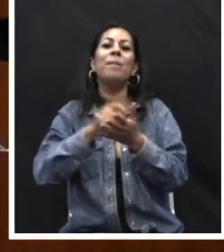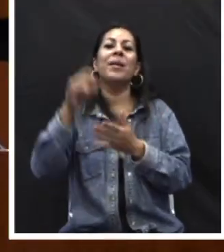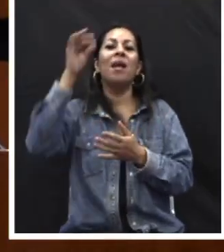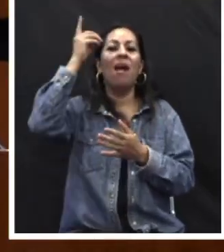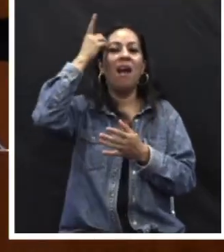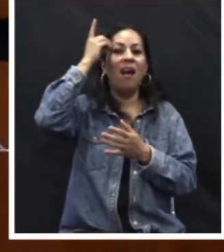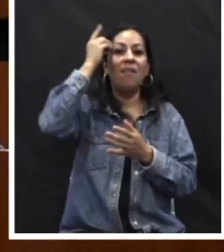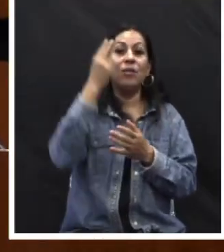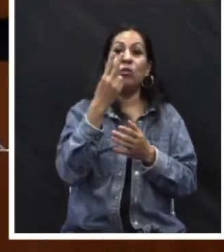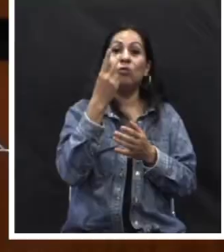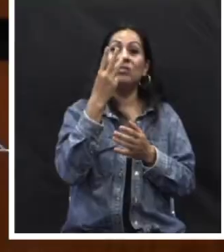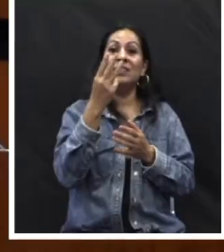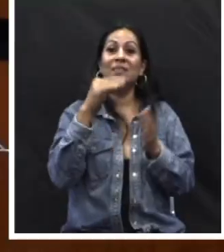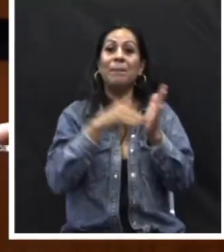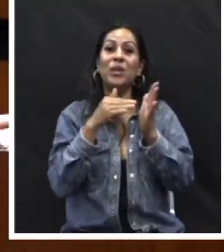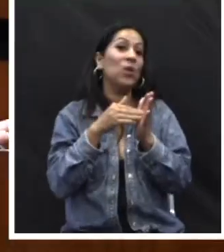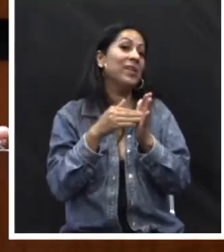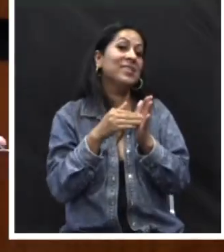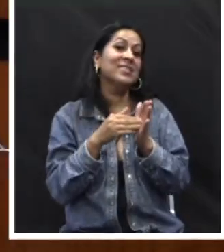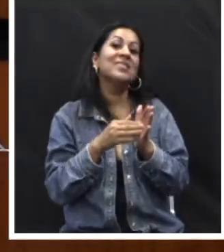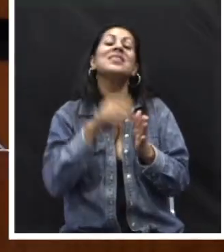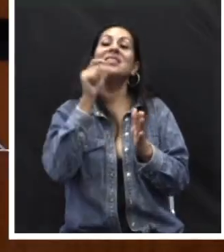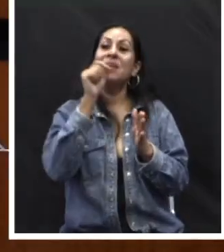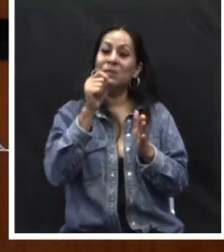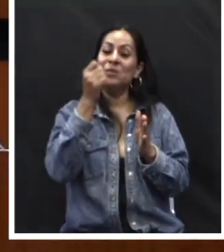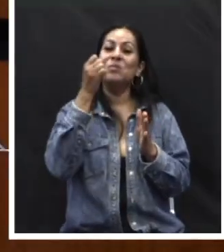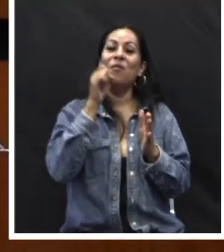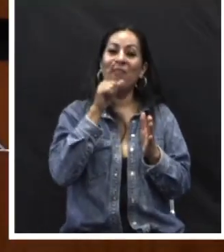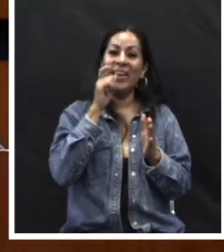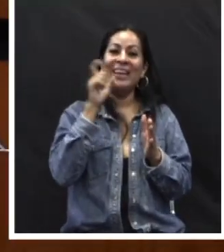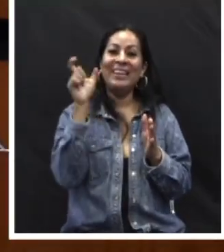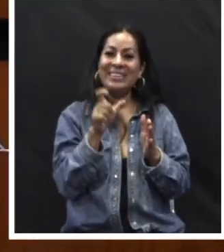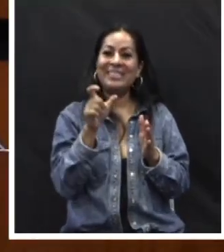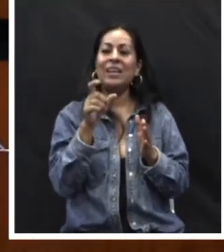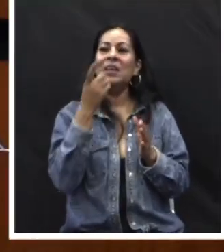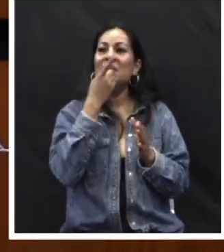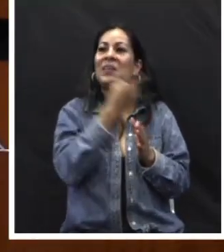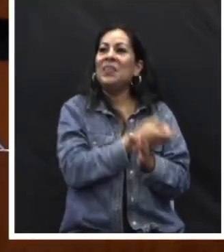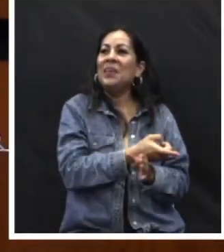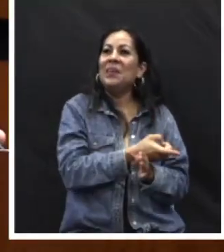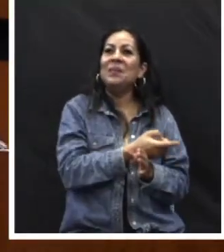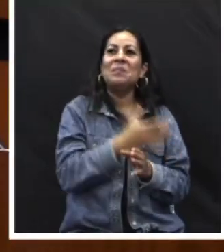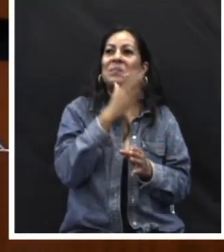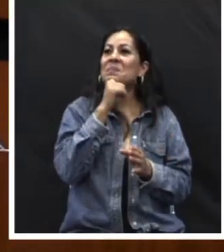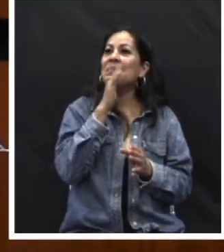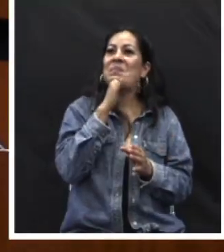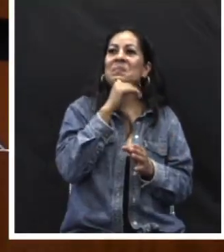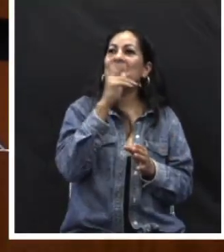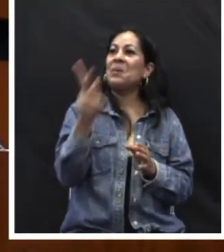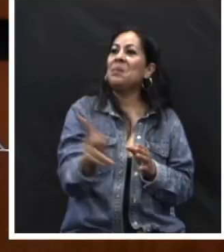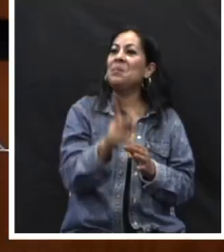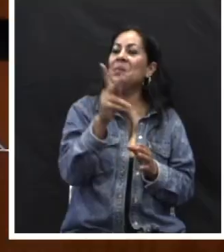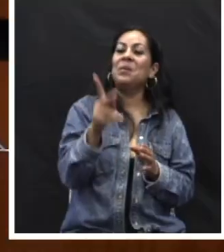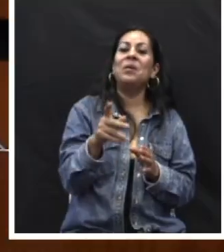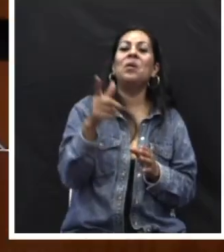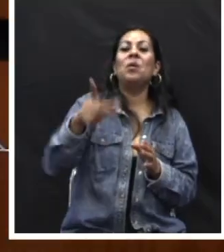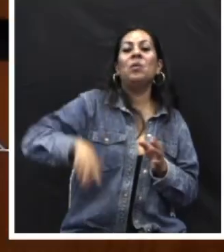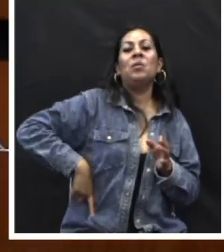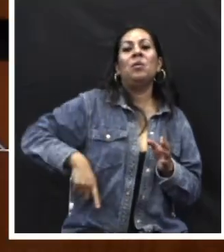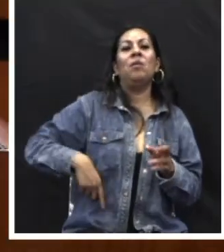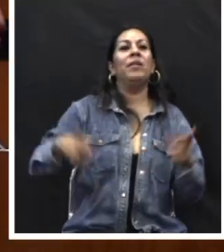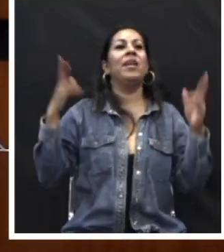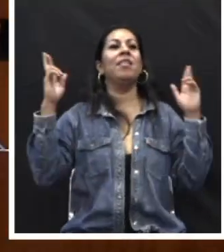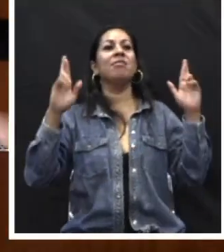de 2 o 3 millones de pesos? Y el propio Félix Salgado Macedonio, cuando dijo: no puede haber un pueblo pobre con un